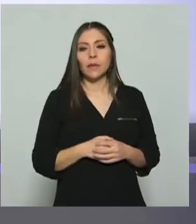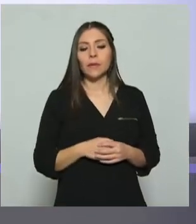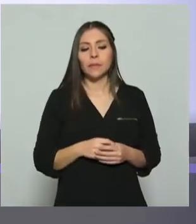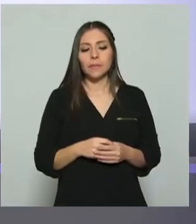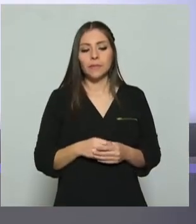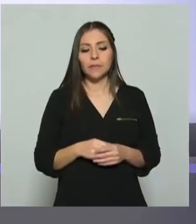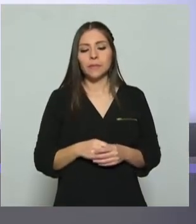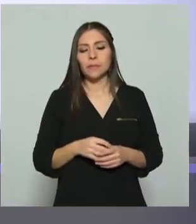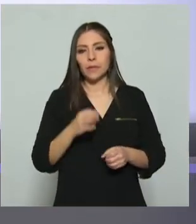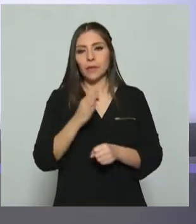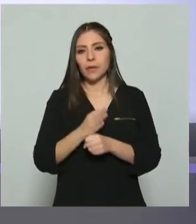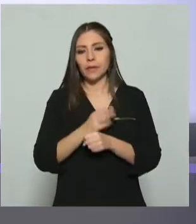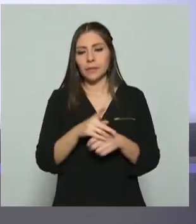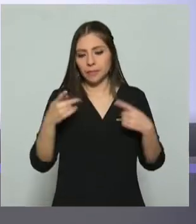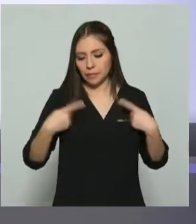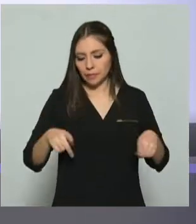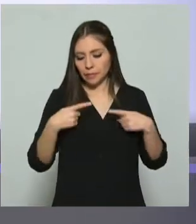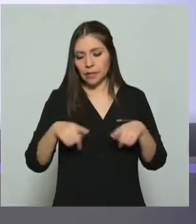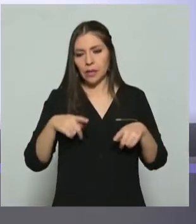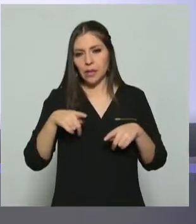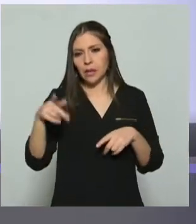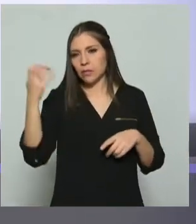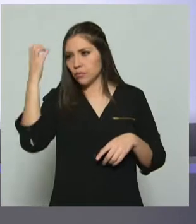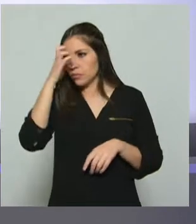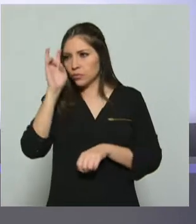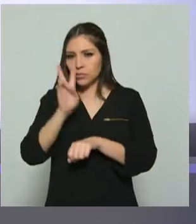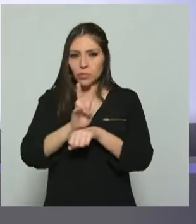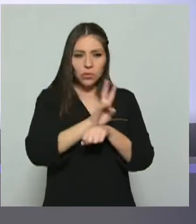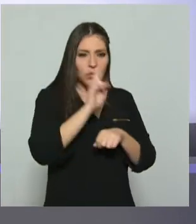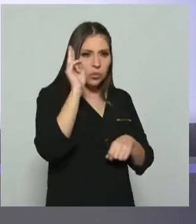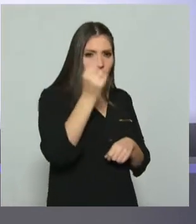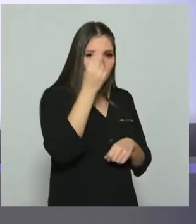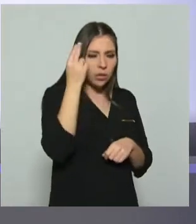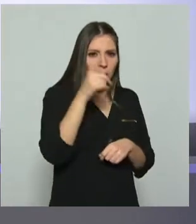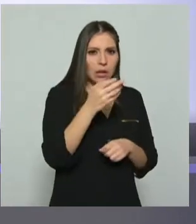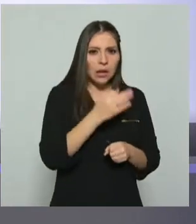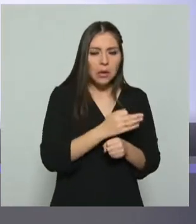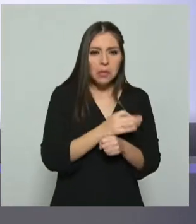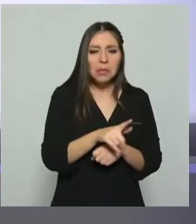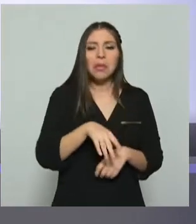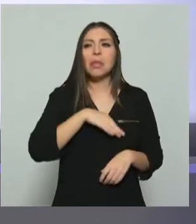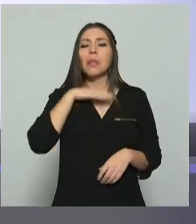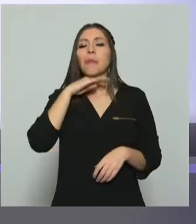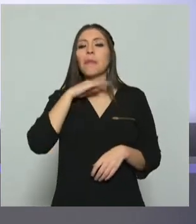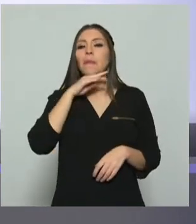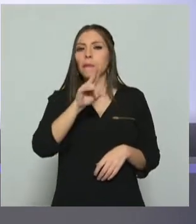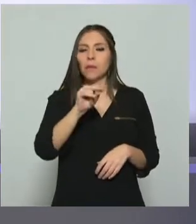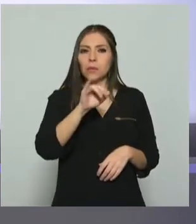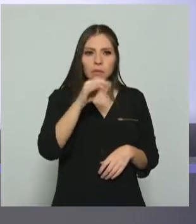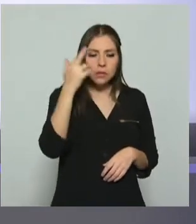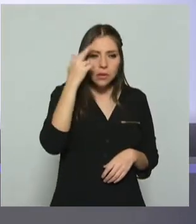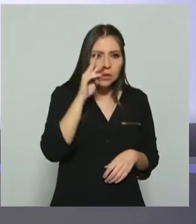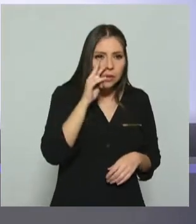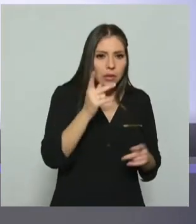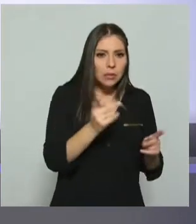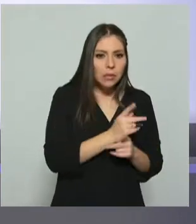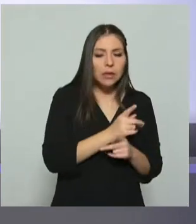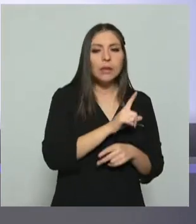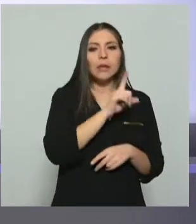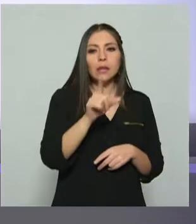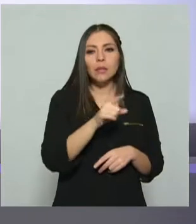el personal de vigilancia de la UNAM toma cartas en el asunto, no desestima lo que están denunciando las víctimas, y entonces se